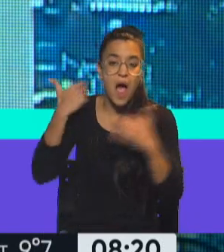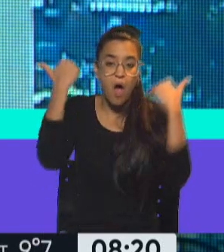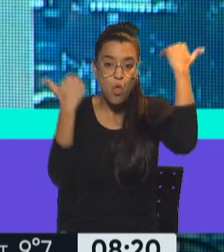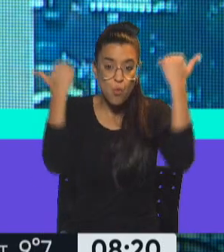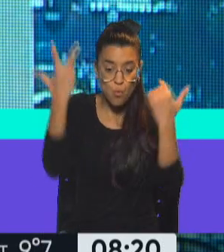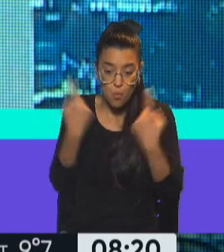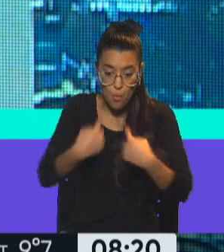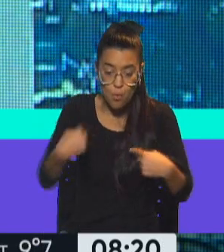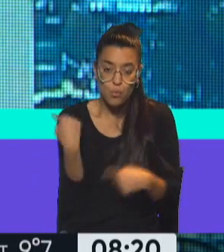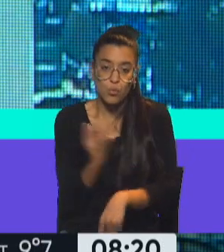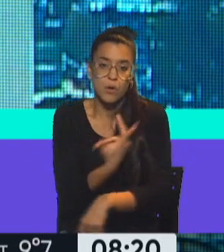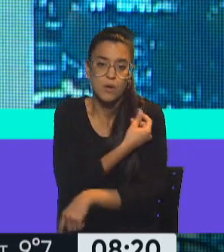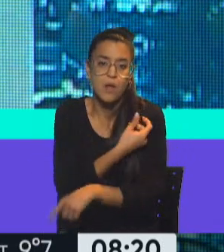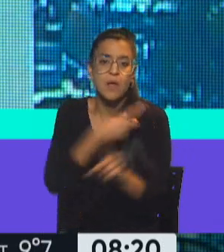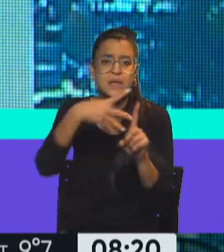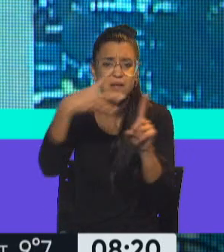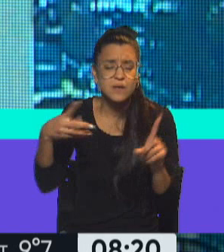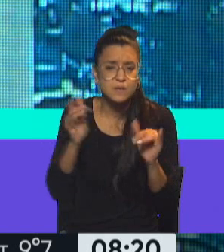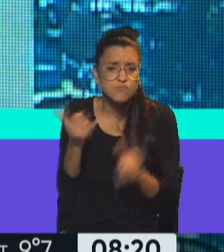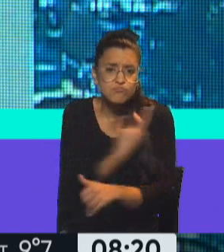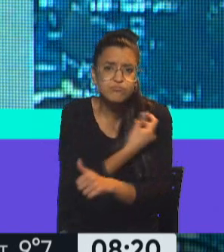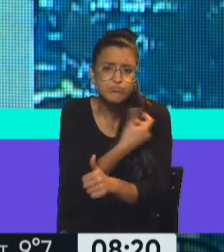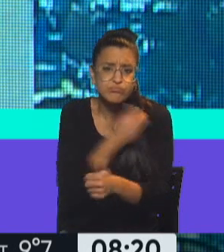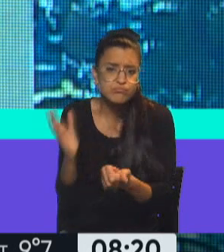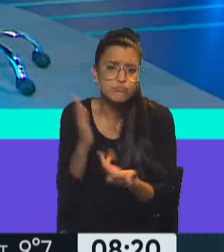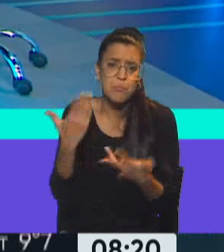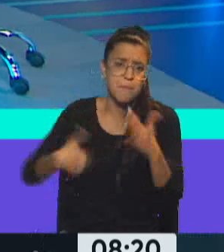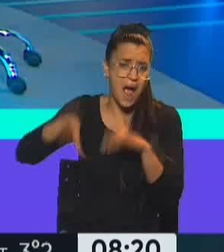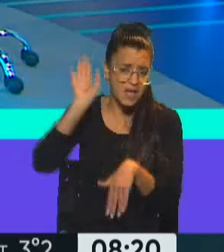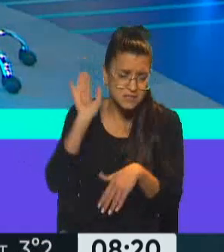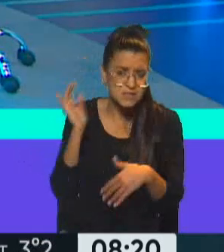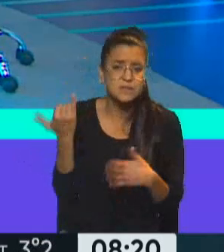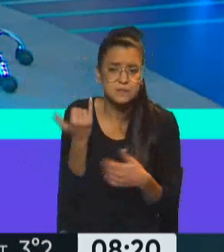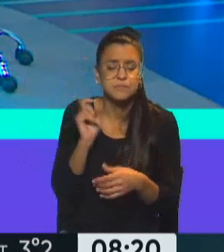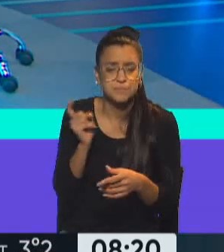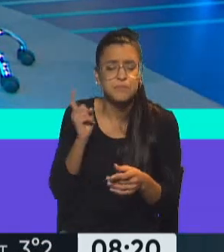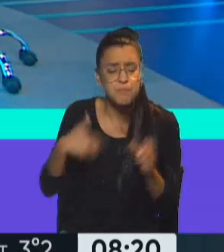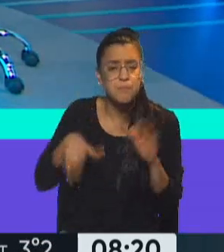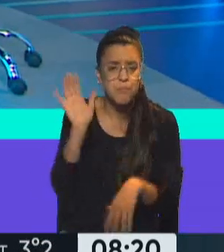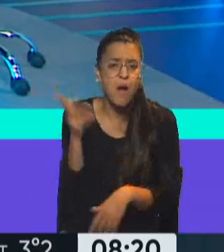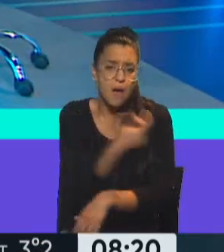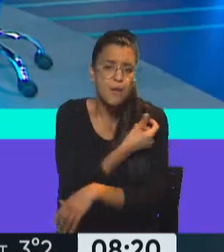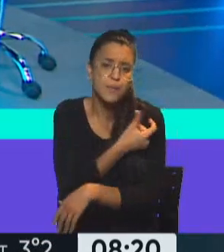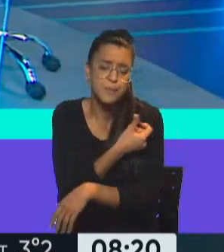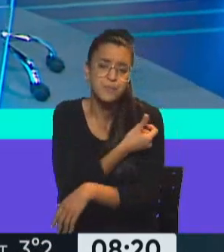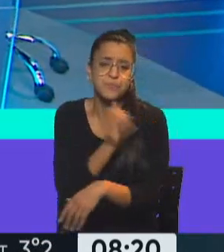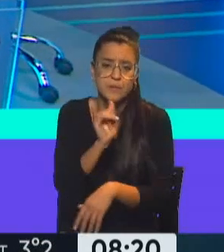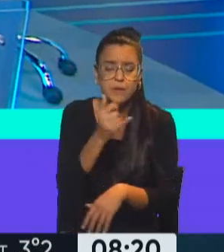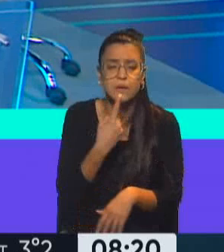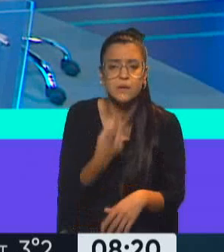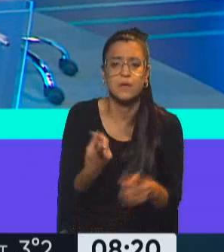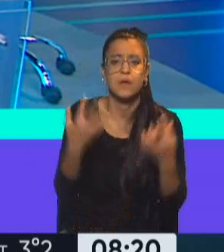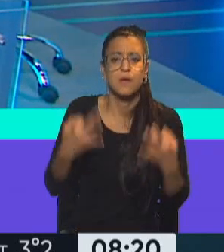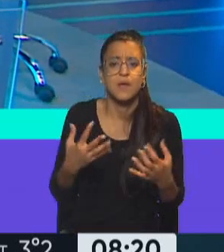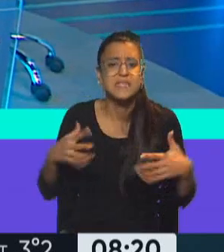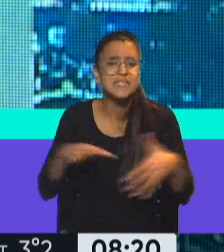la vacunación, Sinopharm es una de las vacunas que se está utilizando. La más utilizada. Es una de las más utilizadas y además ha demostrado tener un